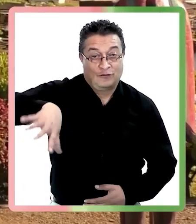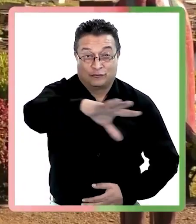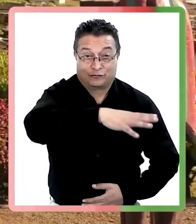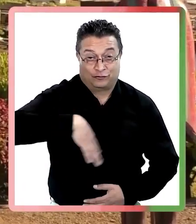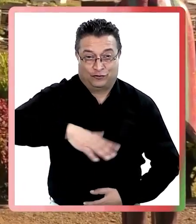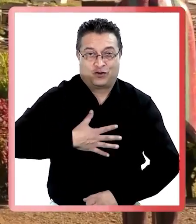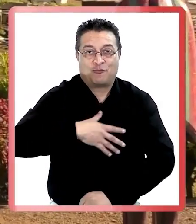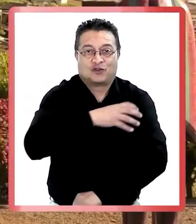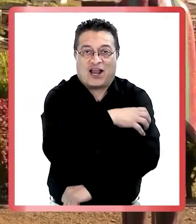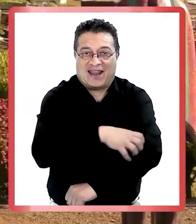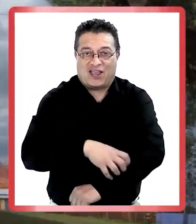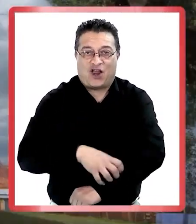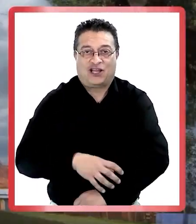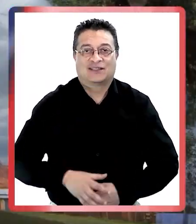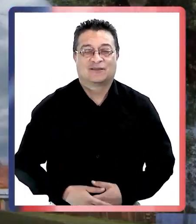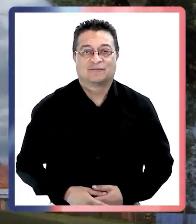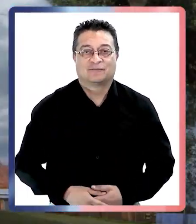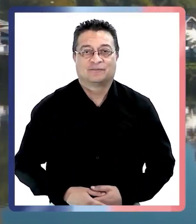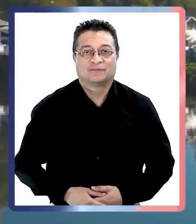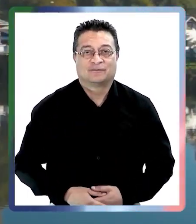Somos las regiones.